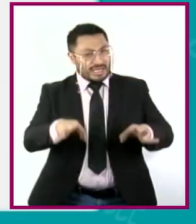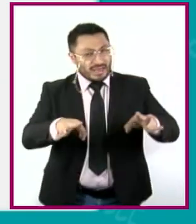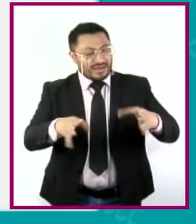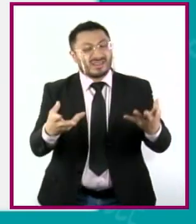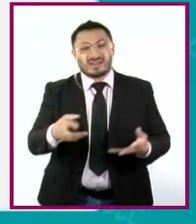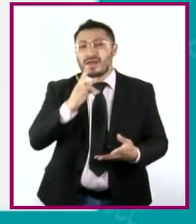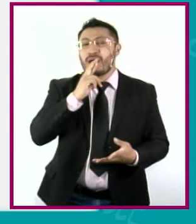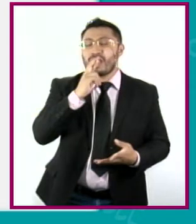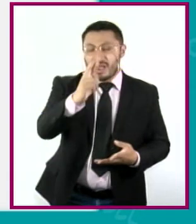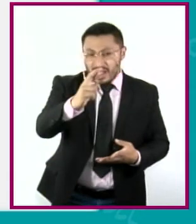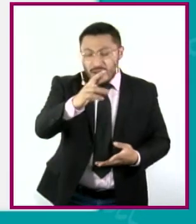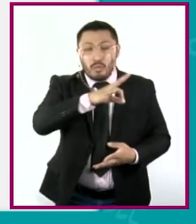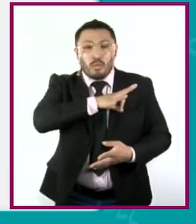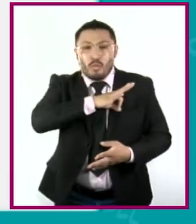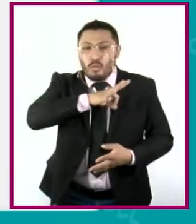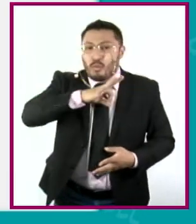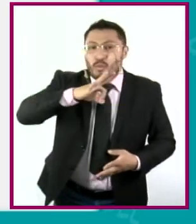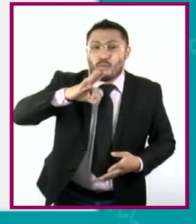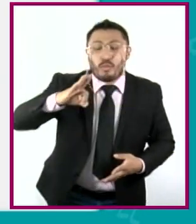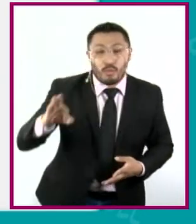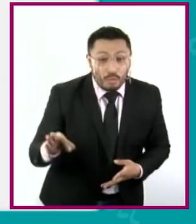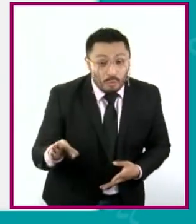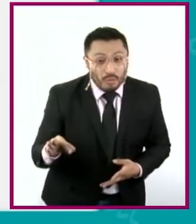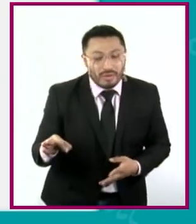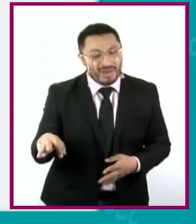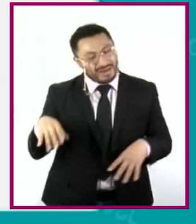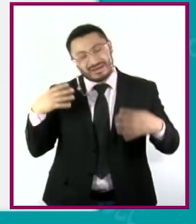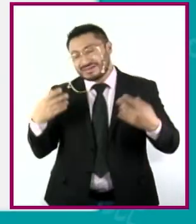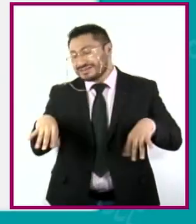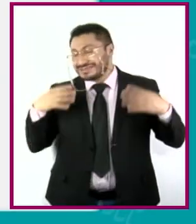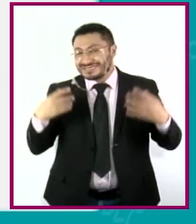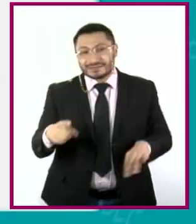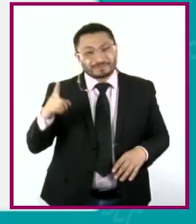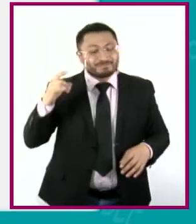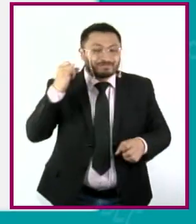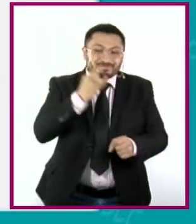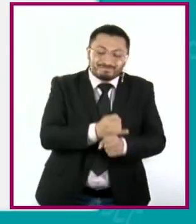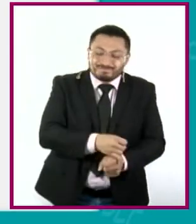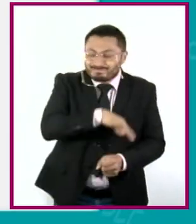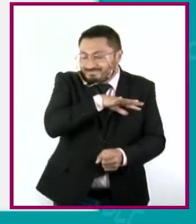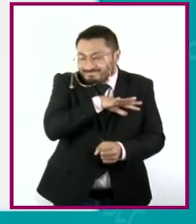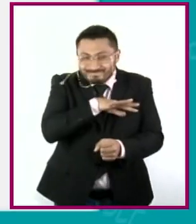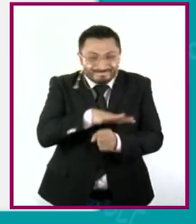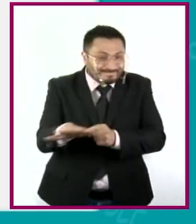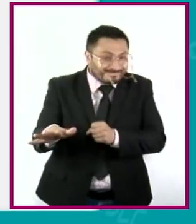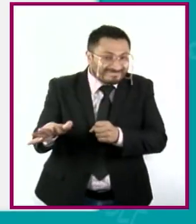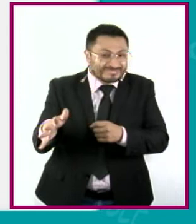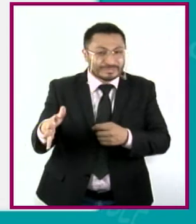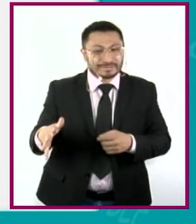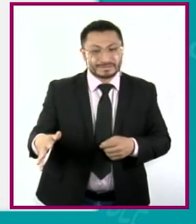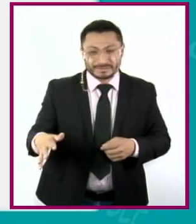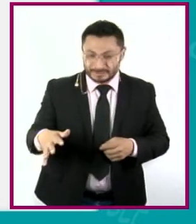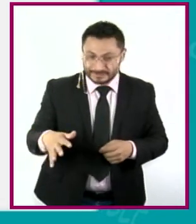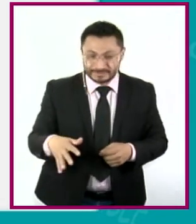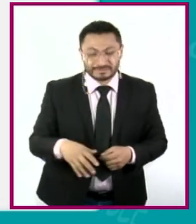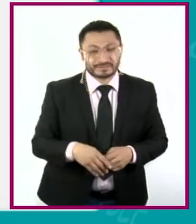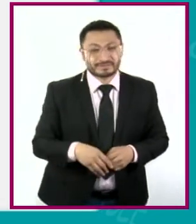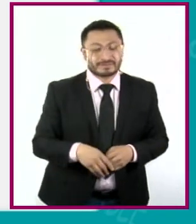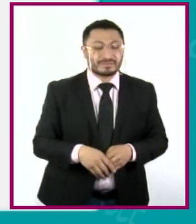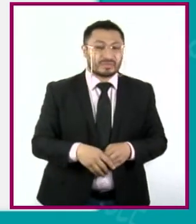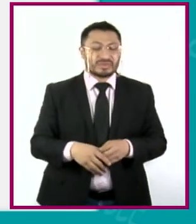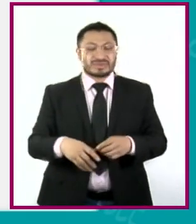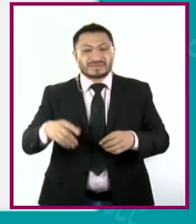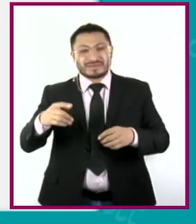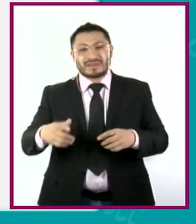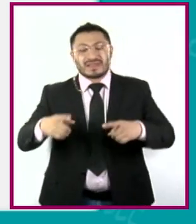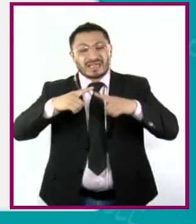la respuesta podría ser la imposibilidad de distinguir entre un estado final y